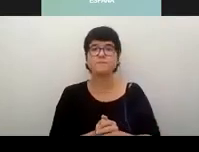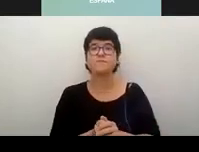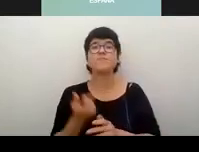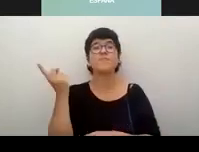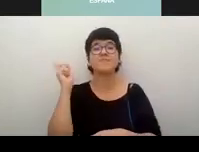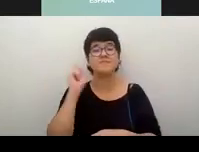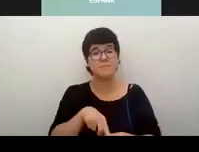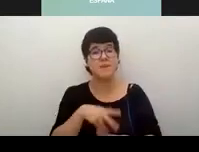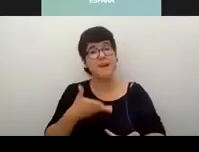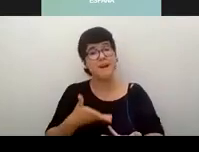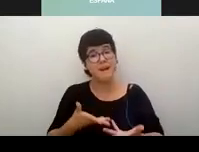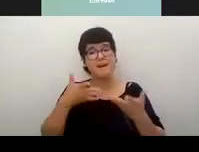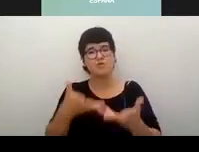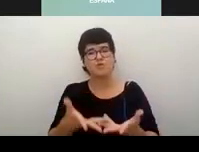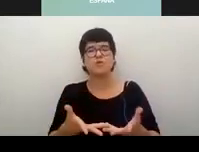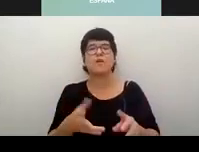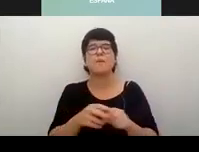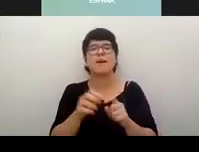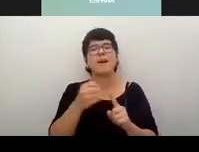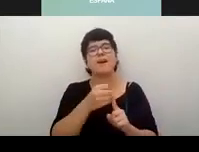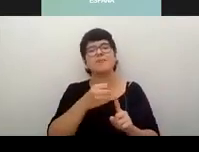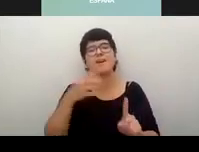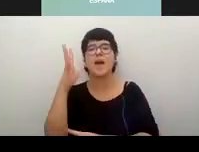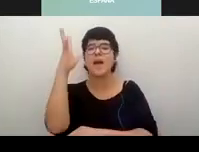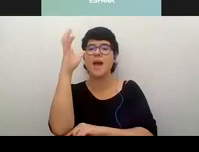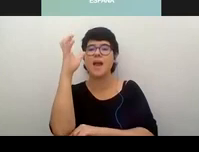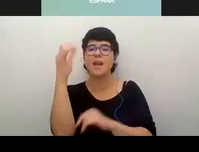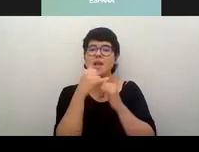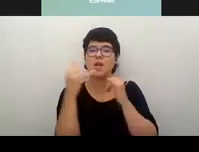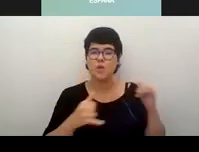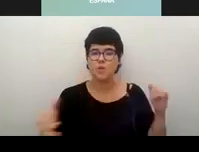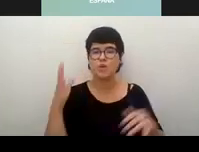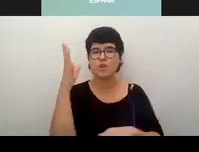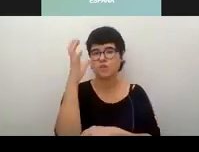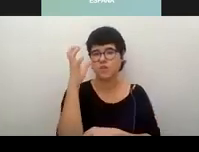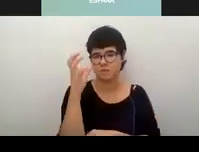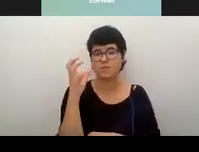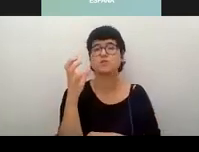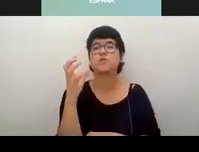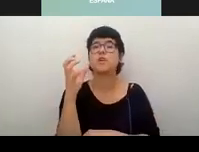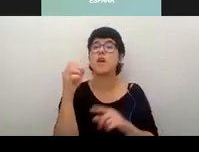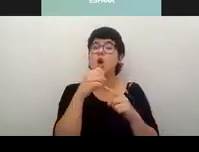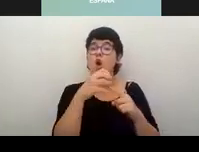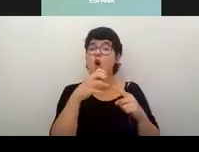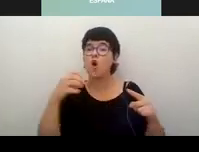y posibilita la secreción de neurotransmisores y de hormonas. Esas miocinas